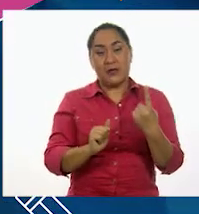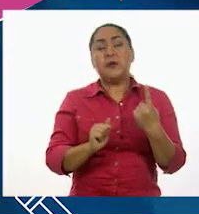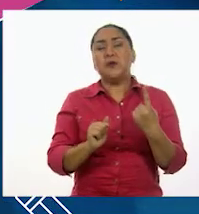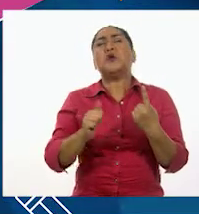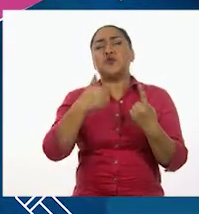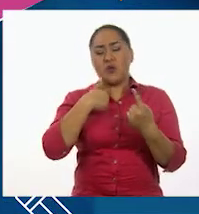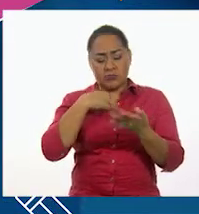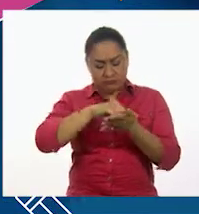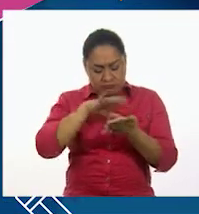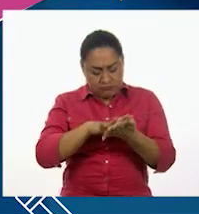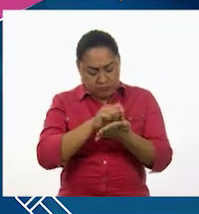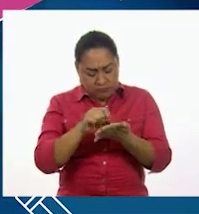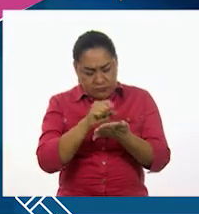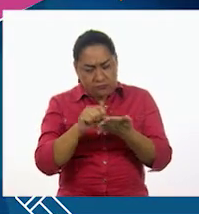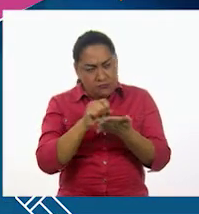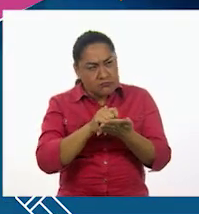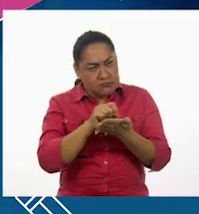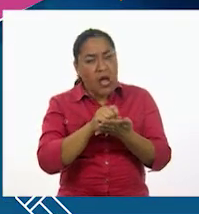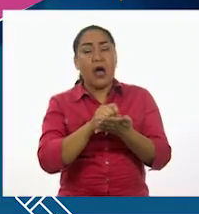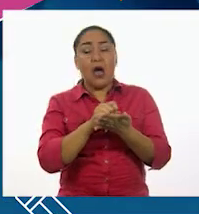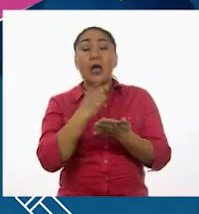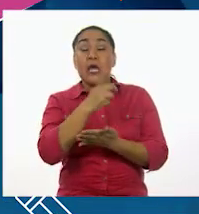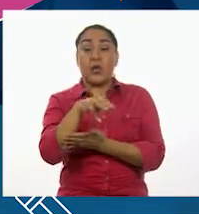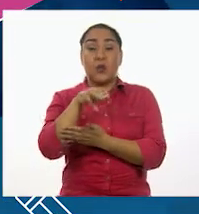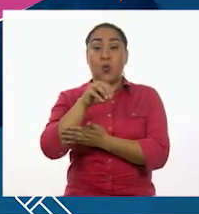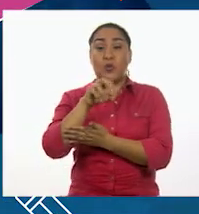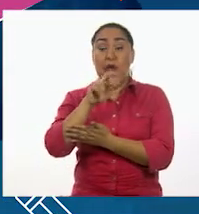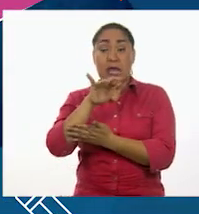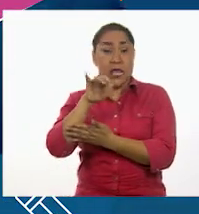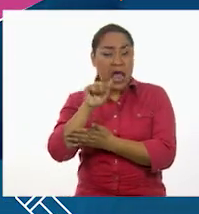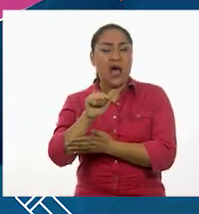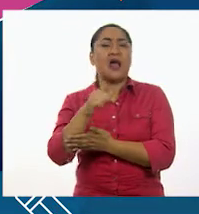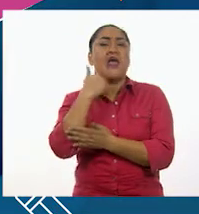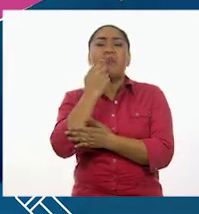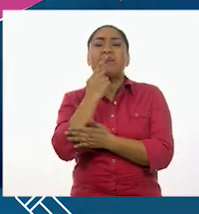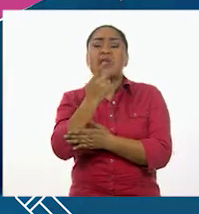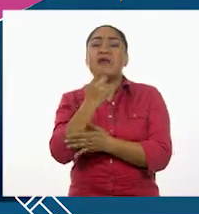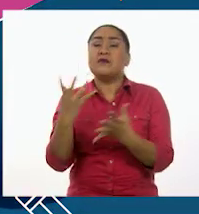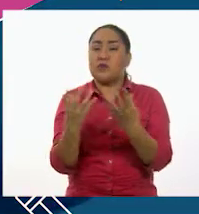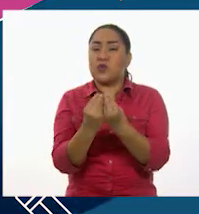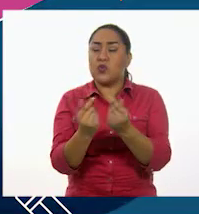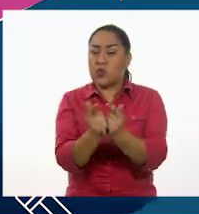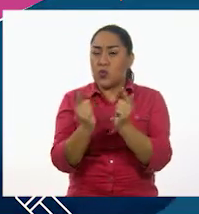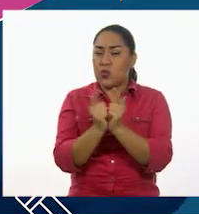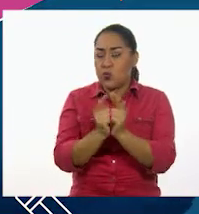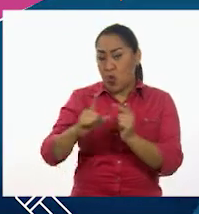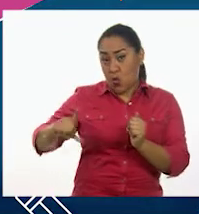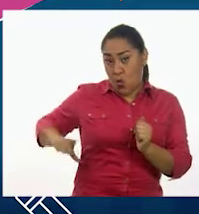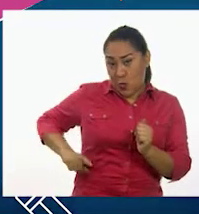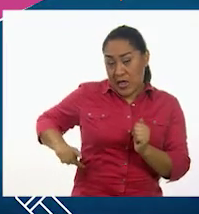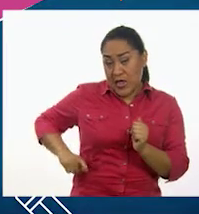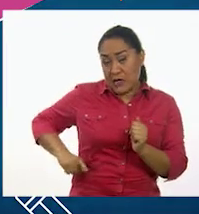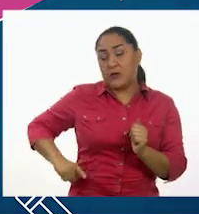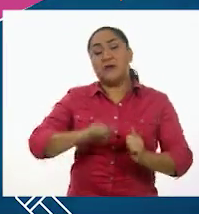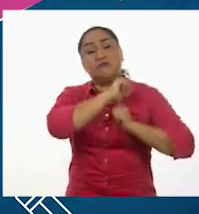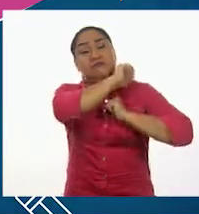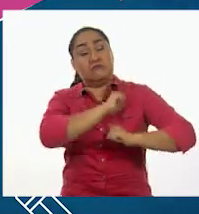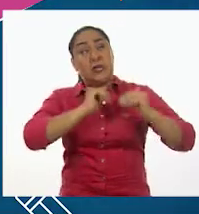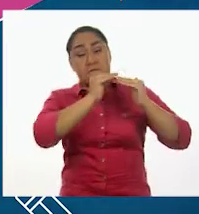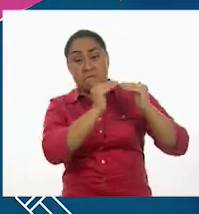estuve yo haciendo, dice que la monarquía es un sistema de gobierno en el que el cargo supremo de un estado es